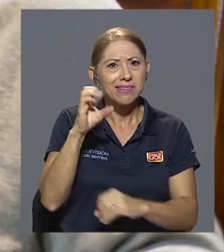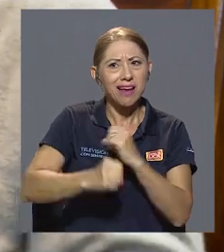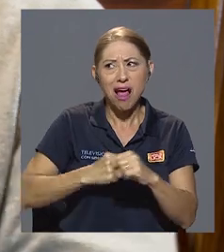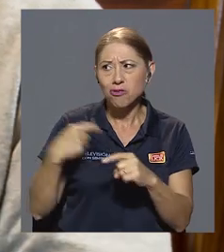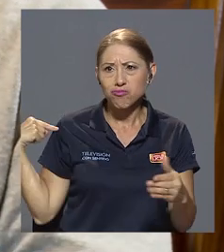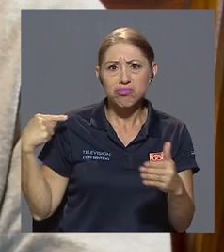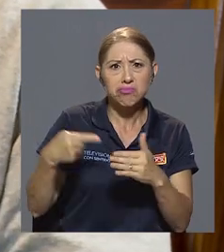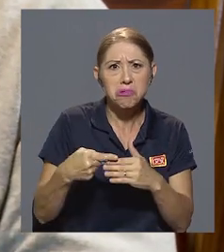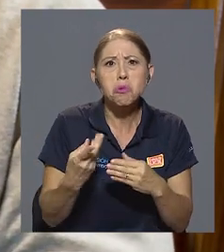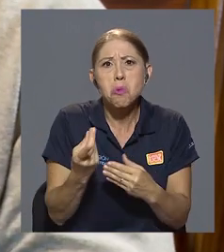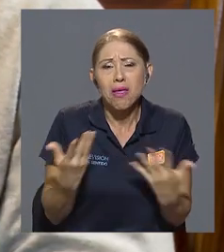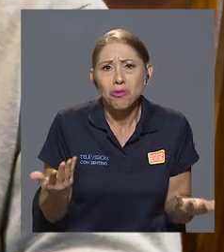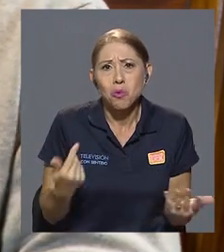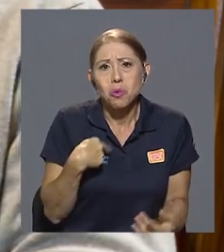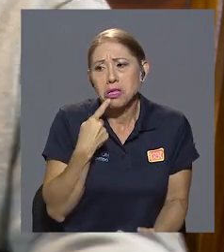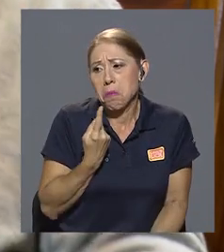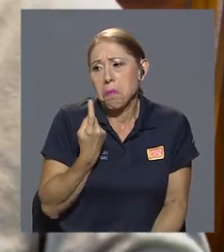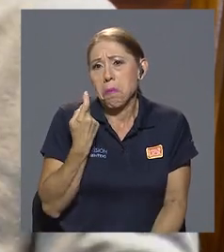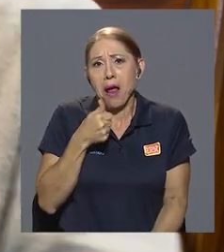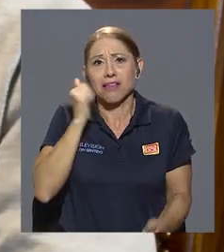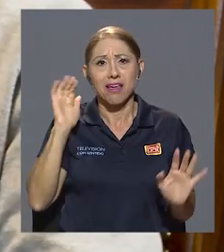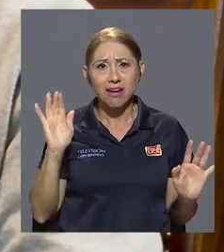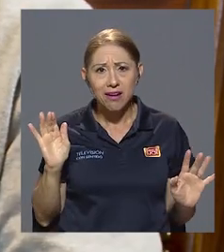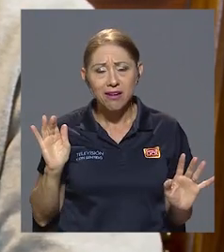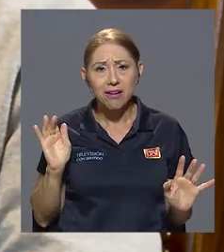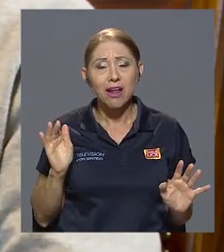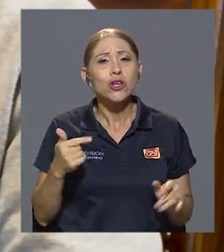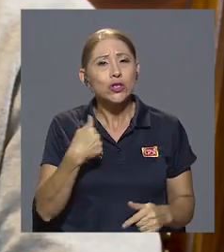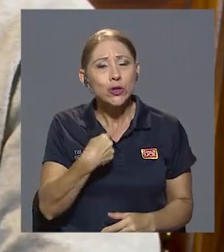siglo en la historia la humanidad pues no deja de sawyer